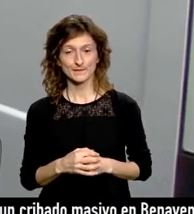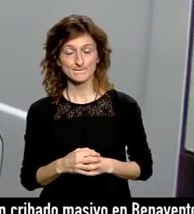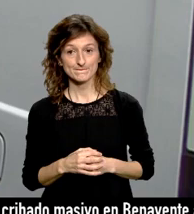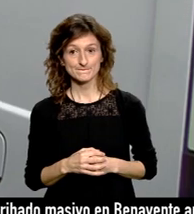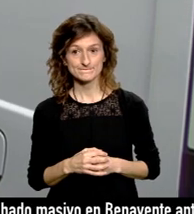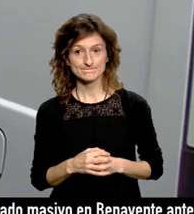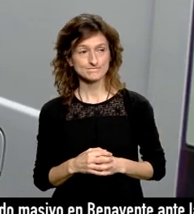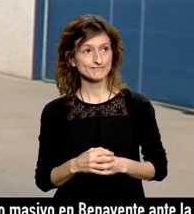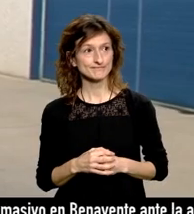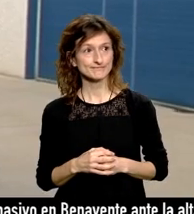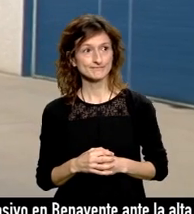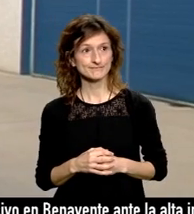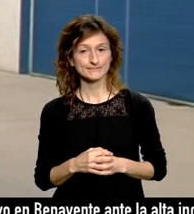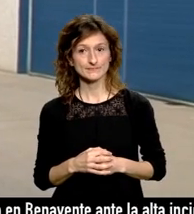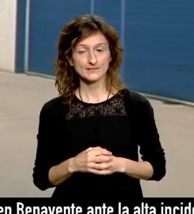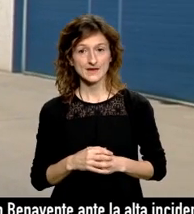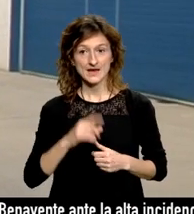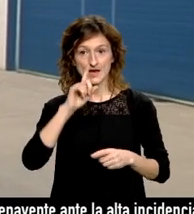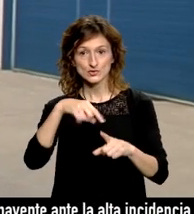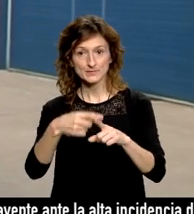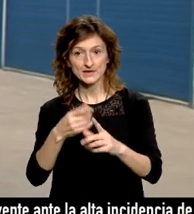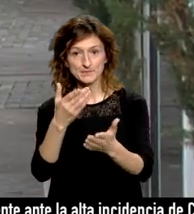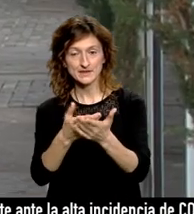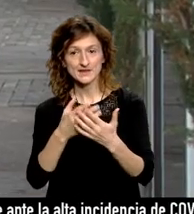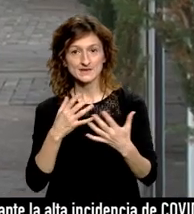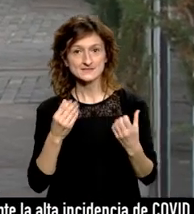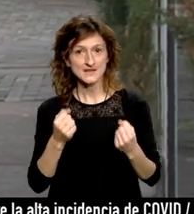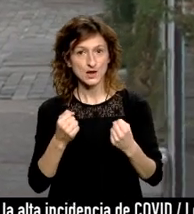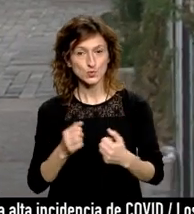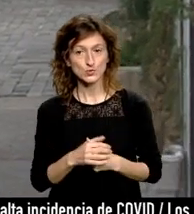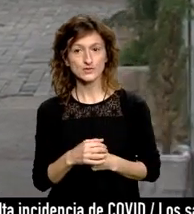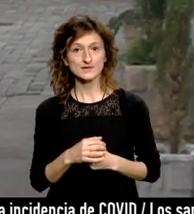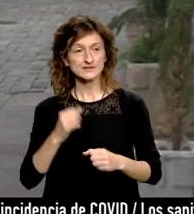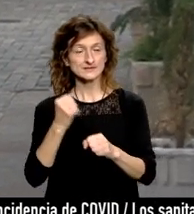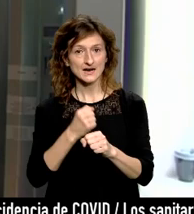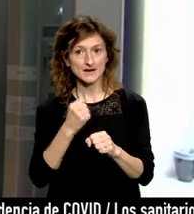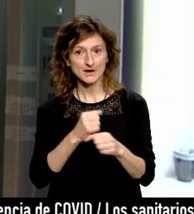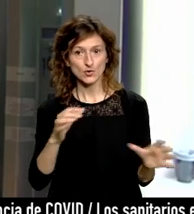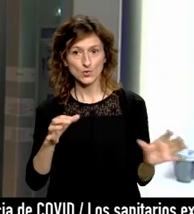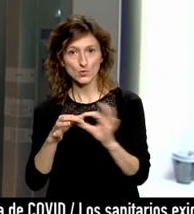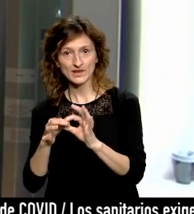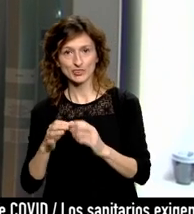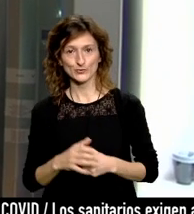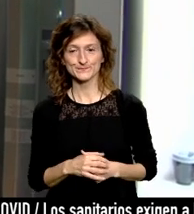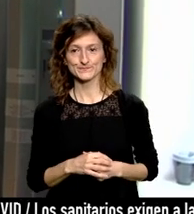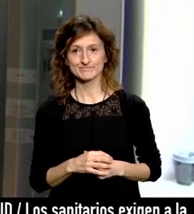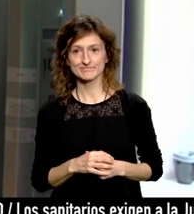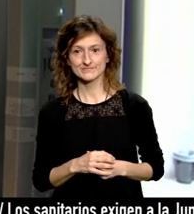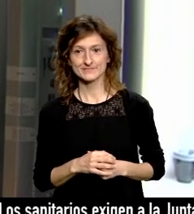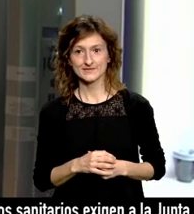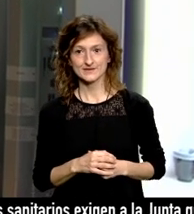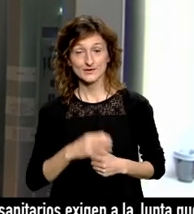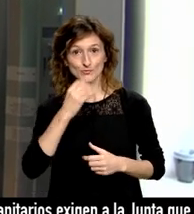primera línea tiene claro lo que le pide a 2021. Mucha salud y el trabajo seguro que viene con la salud. ¿Y buen